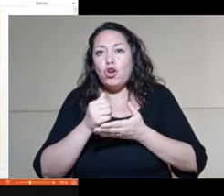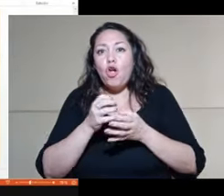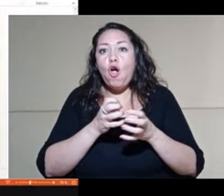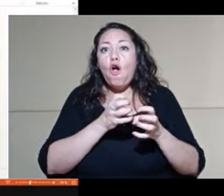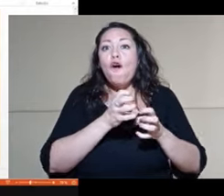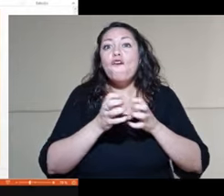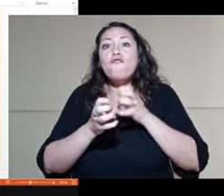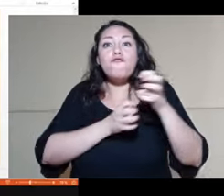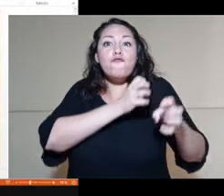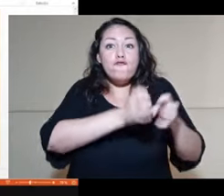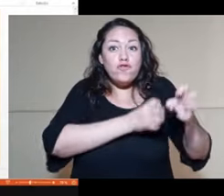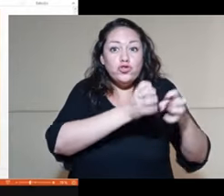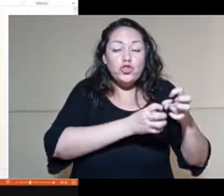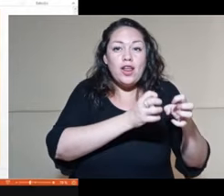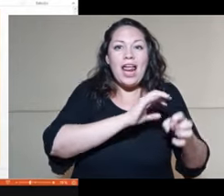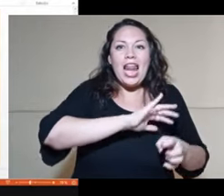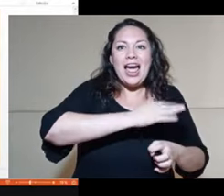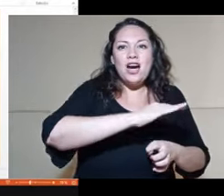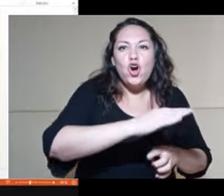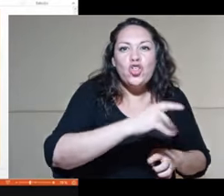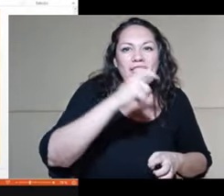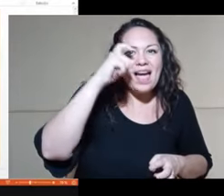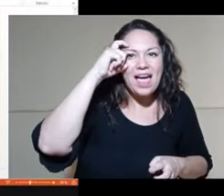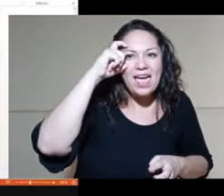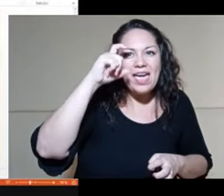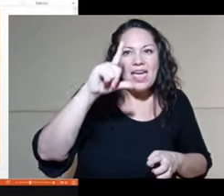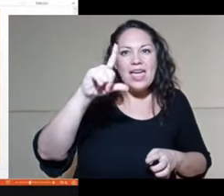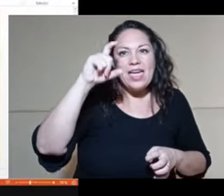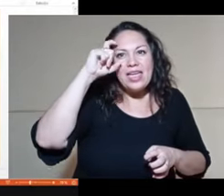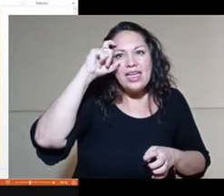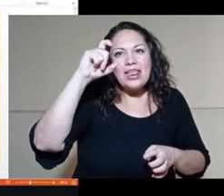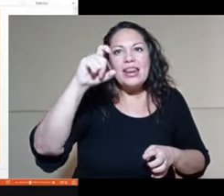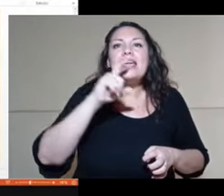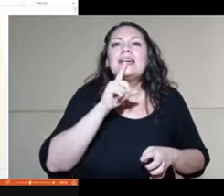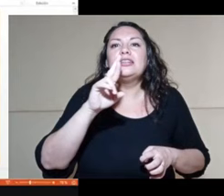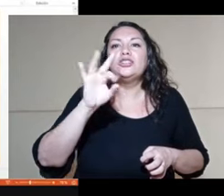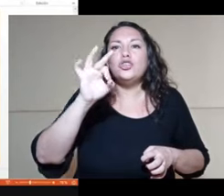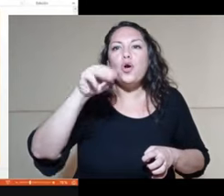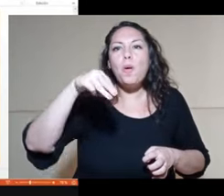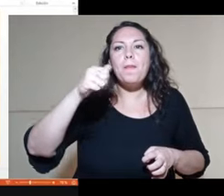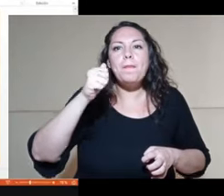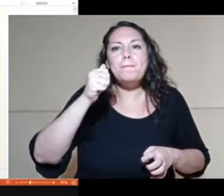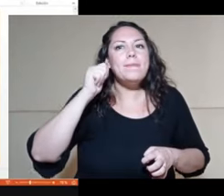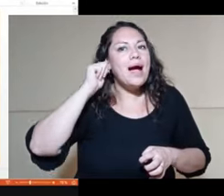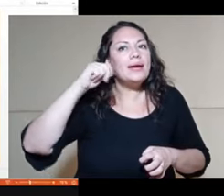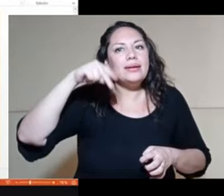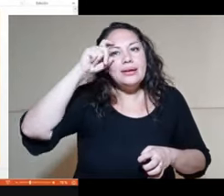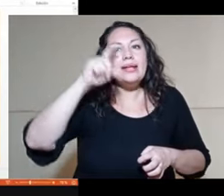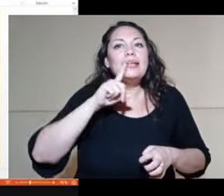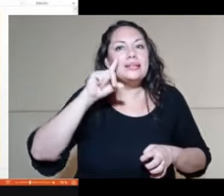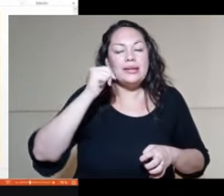desde el punto de vista de clasificación funcional, están los receptores de onda electromagnéticas, que ya se los dije cuáles son, los conos y los bastones en la